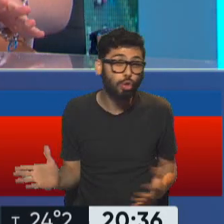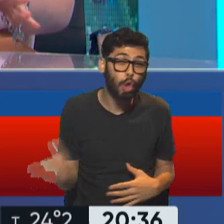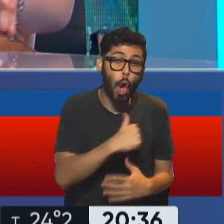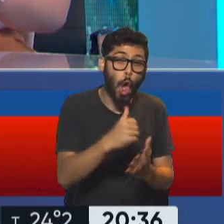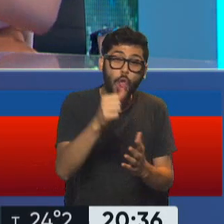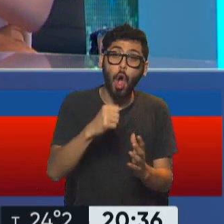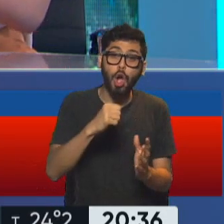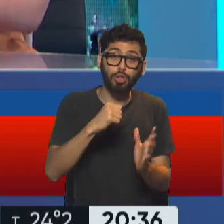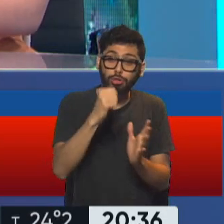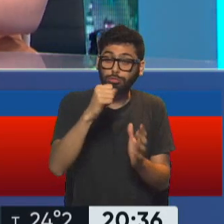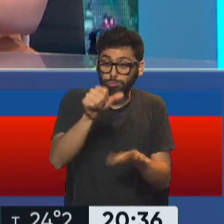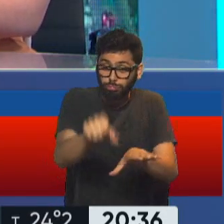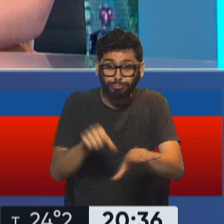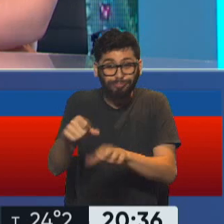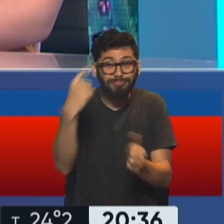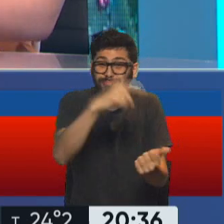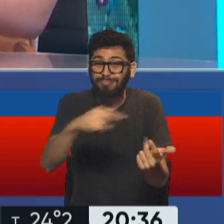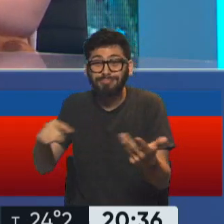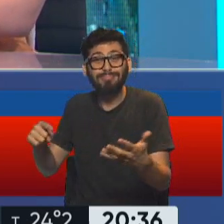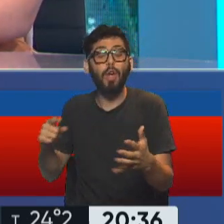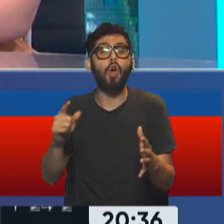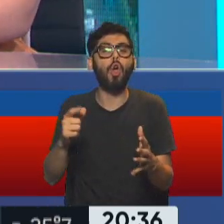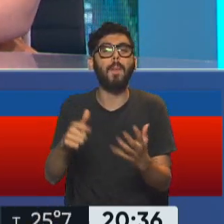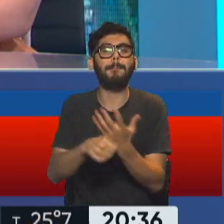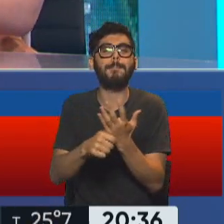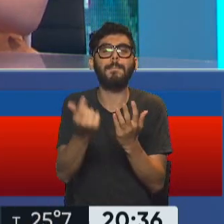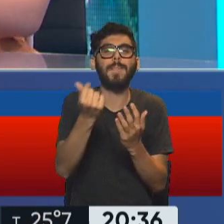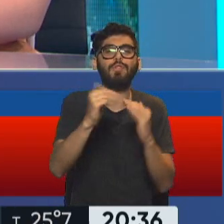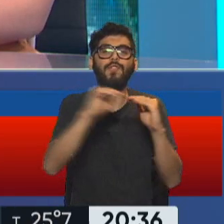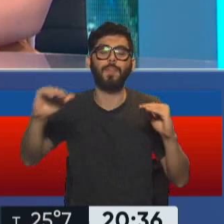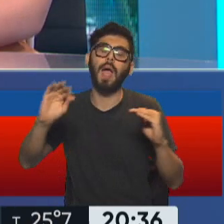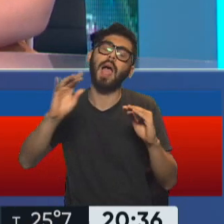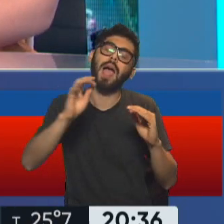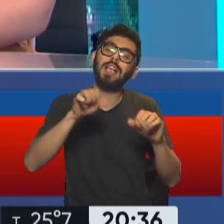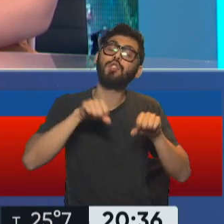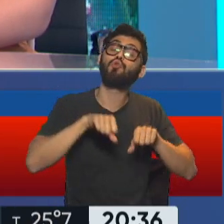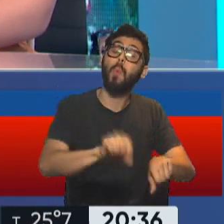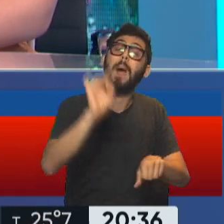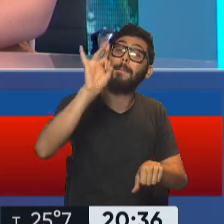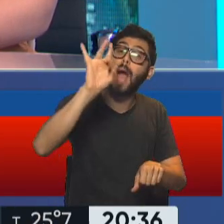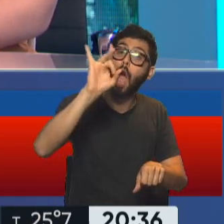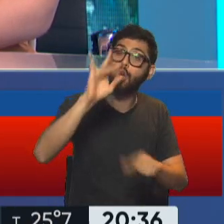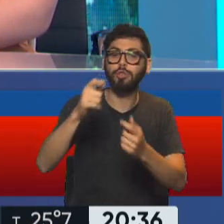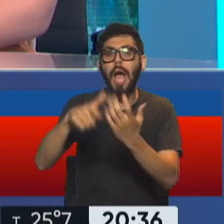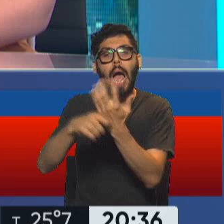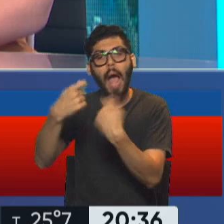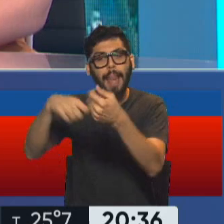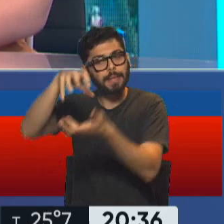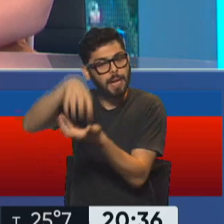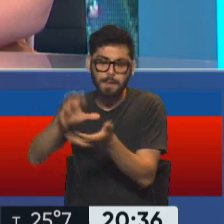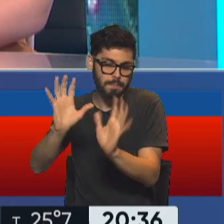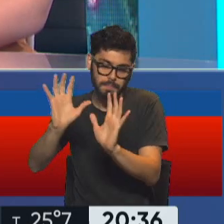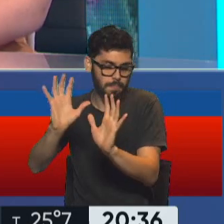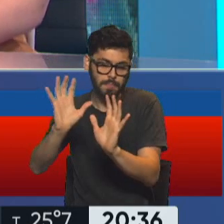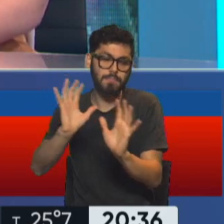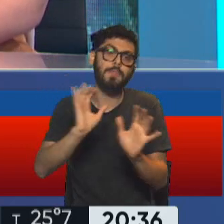que se conocen en las cadenas de supermercados. No en carnicería, sino solamente en las cadenas de supermercados.